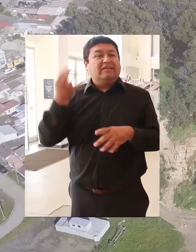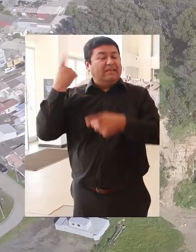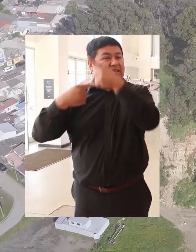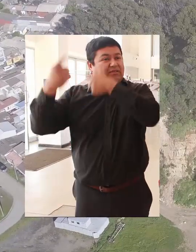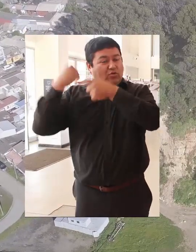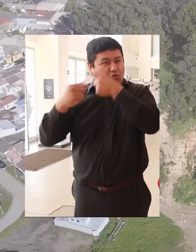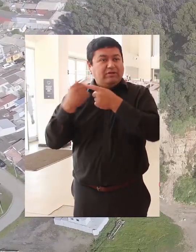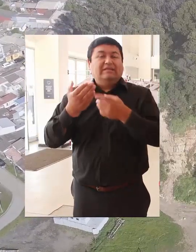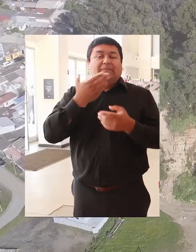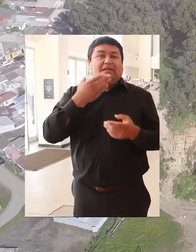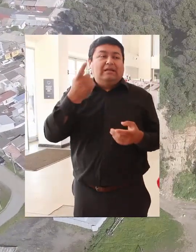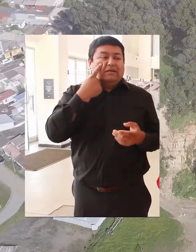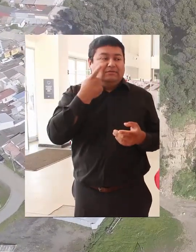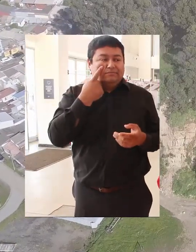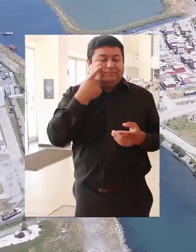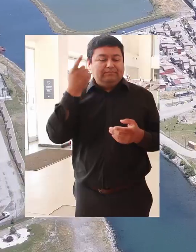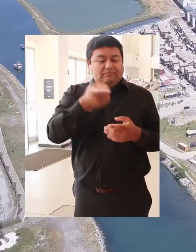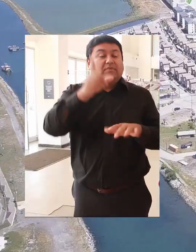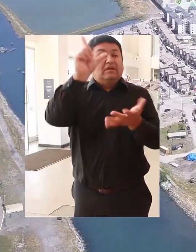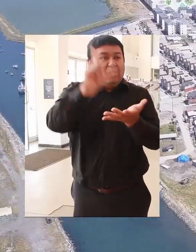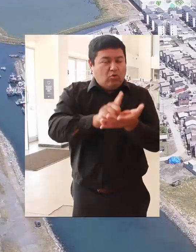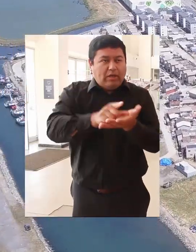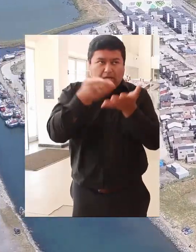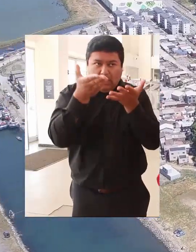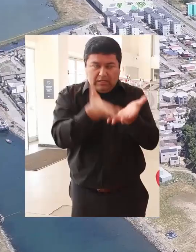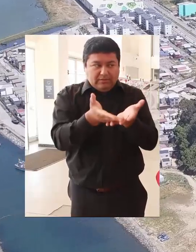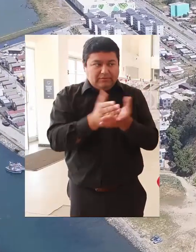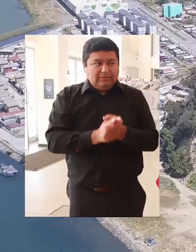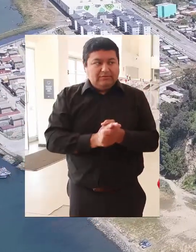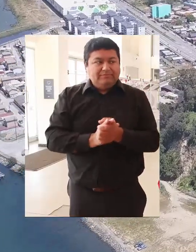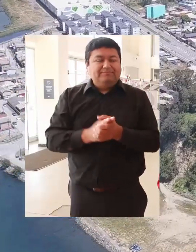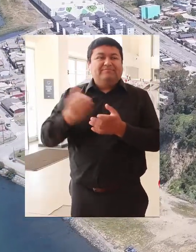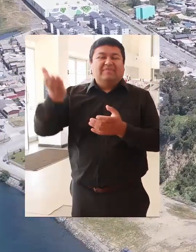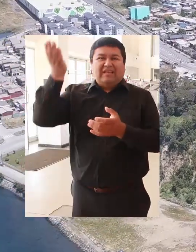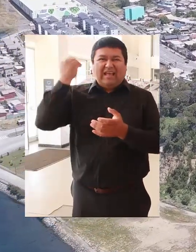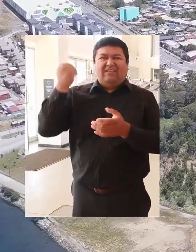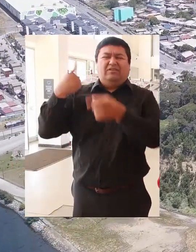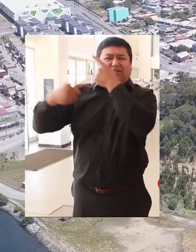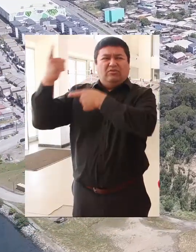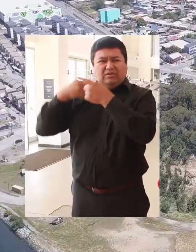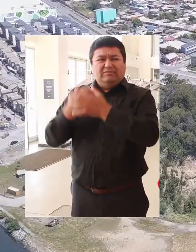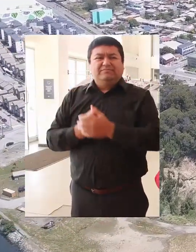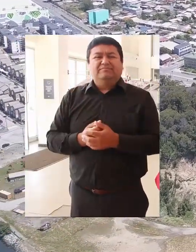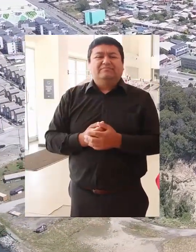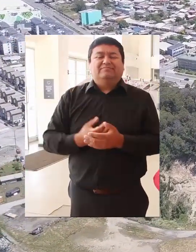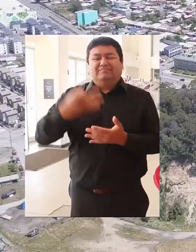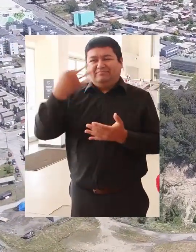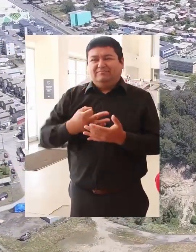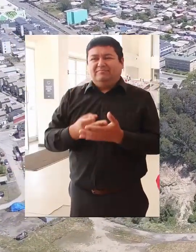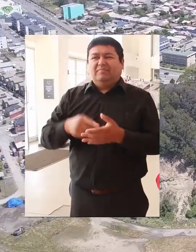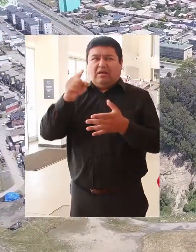historia y con el reconocimiento de que en ese lugar puntualmente pasó algo en nuestra historia y que sin duda